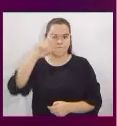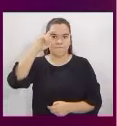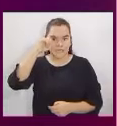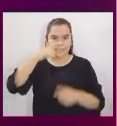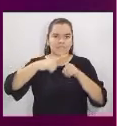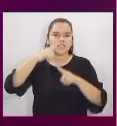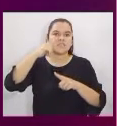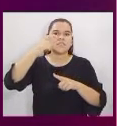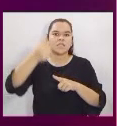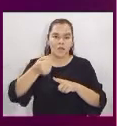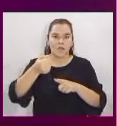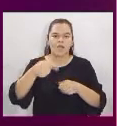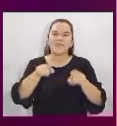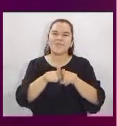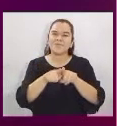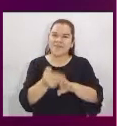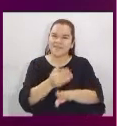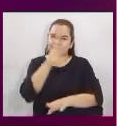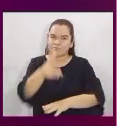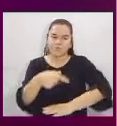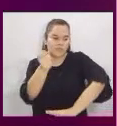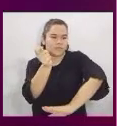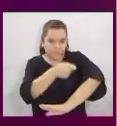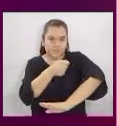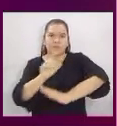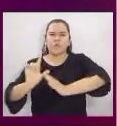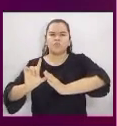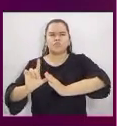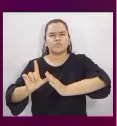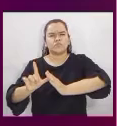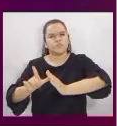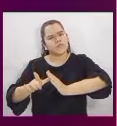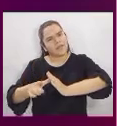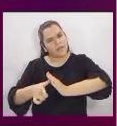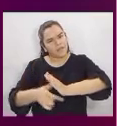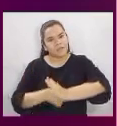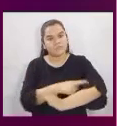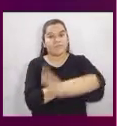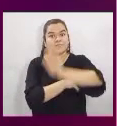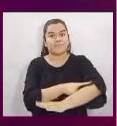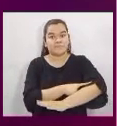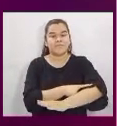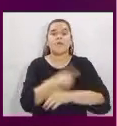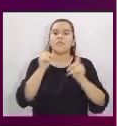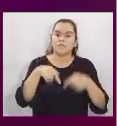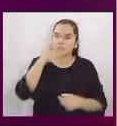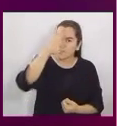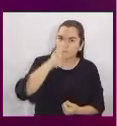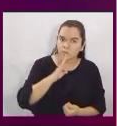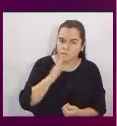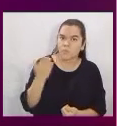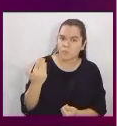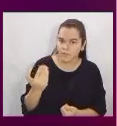que es la falta de reflejos o de reflejos lentos en estos pacientes. Puede haber